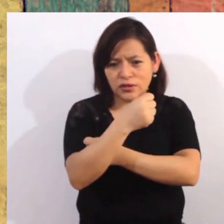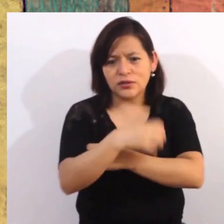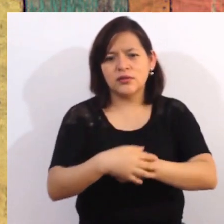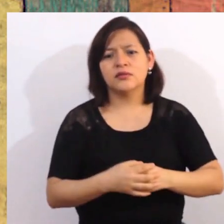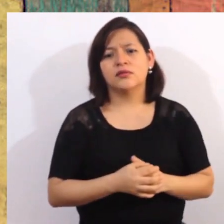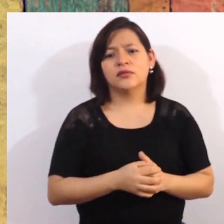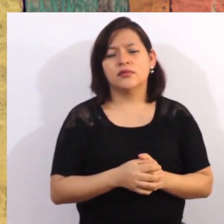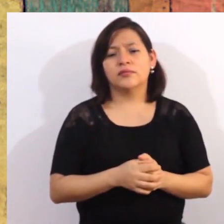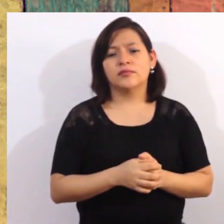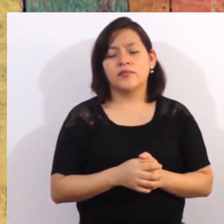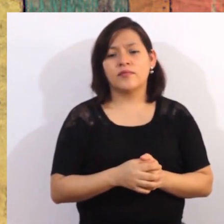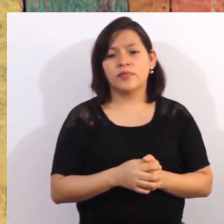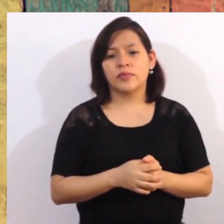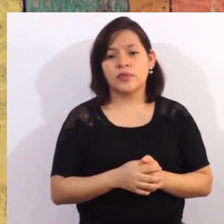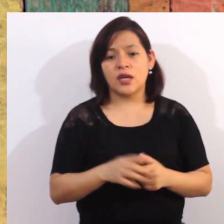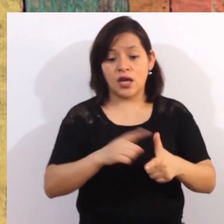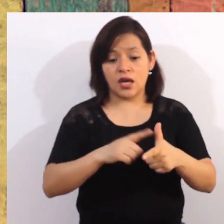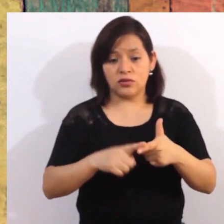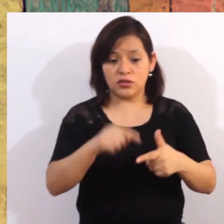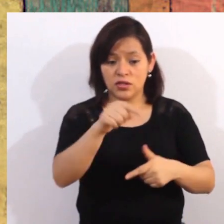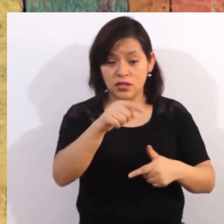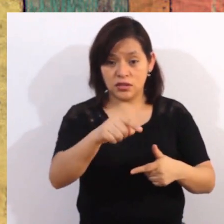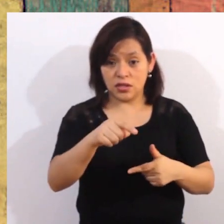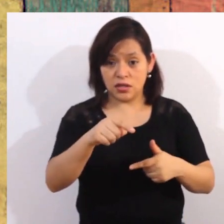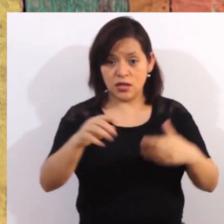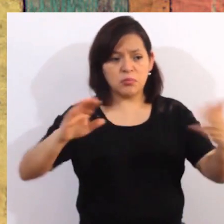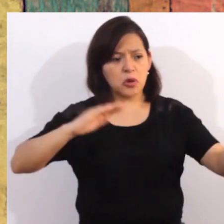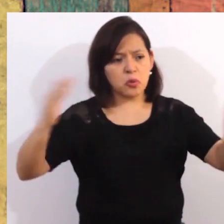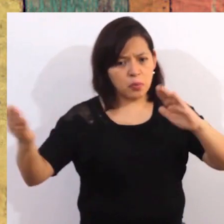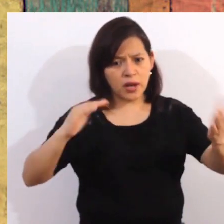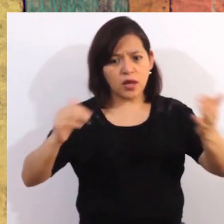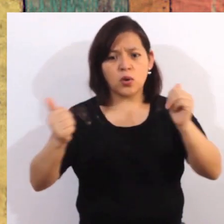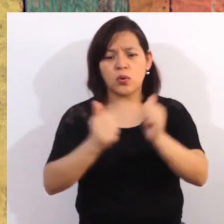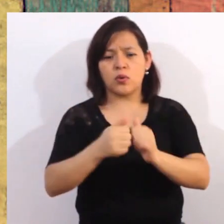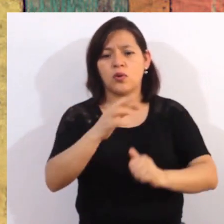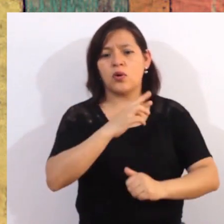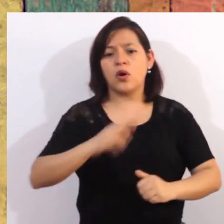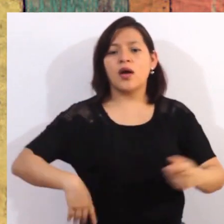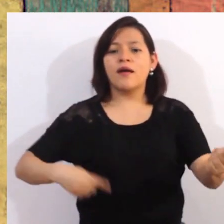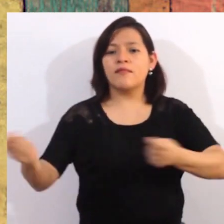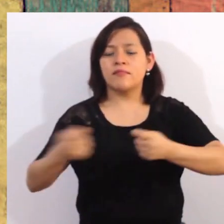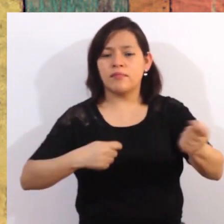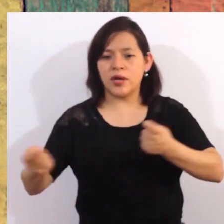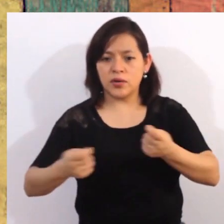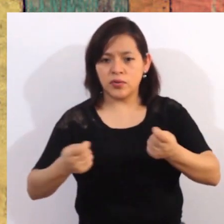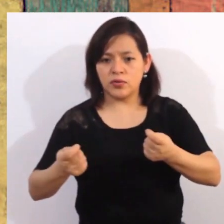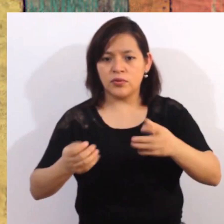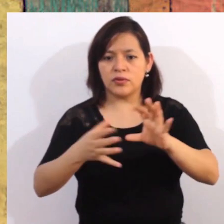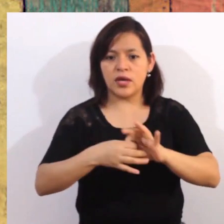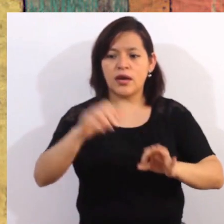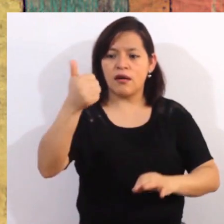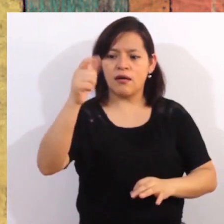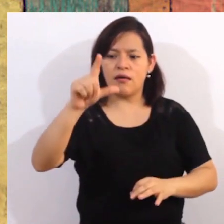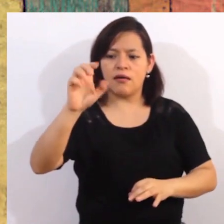que conquistó mucho en tan poco tiempo. Se dice que Alejandro empezó a incursionar